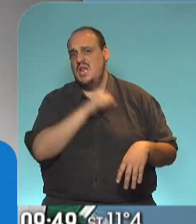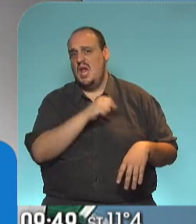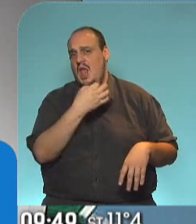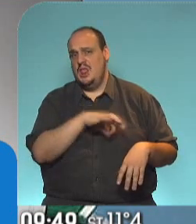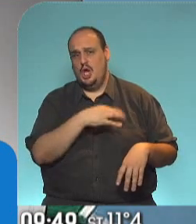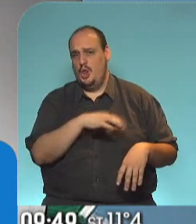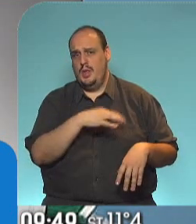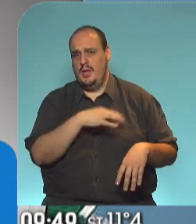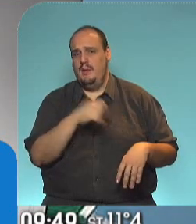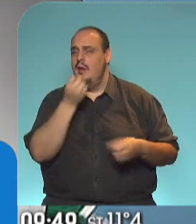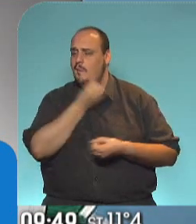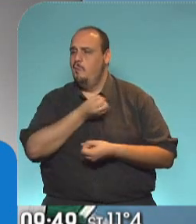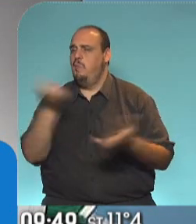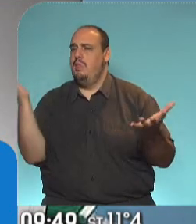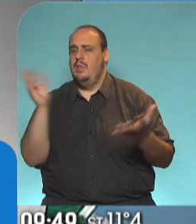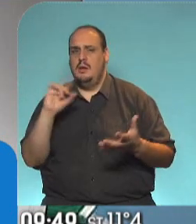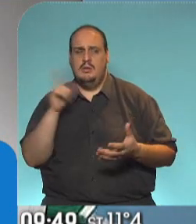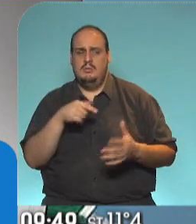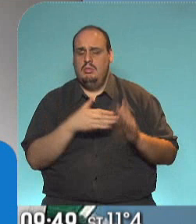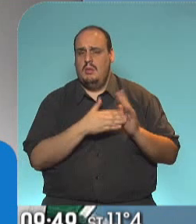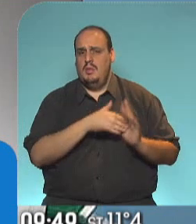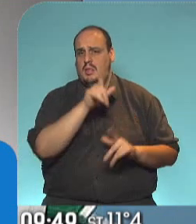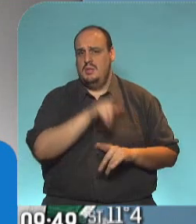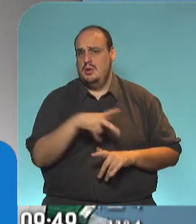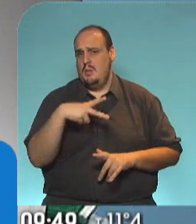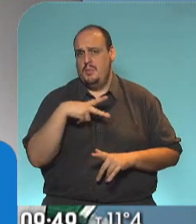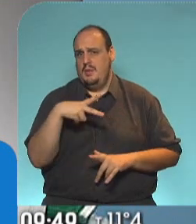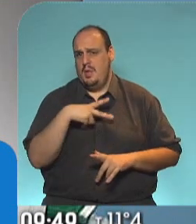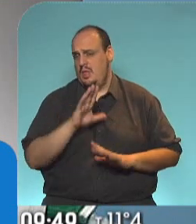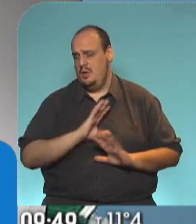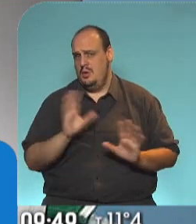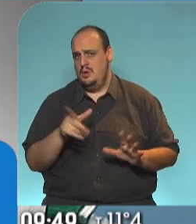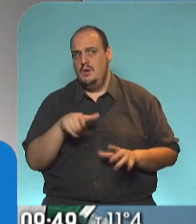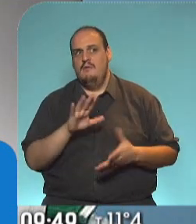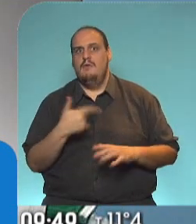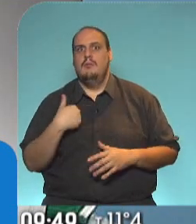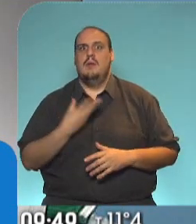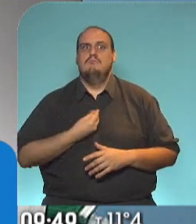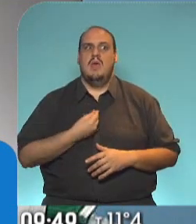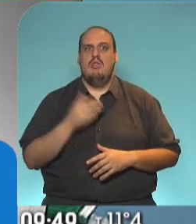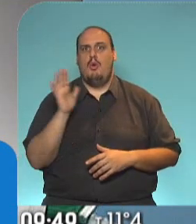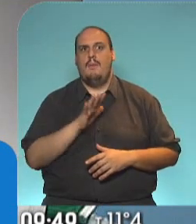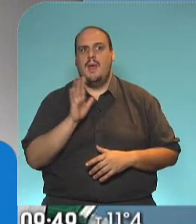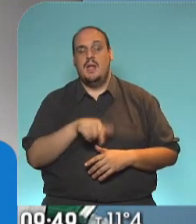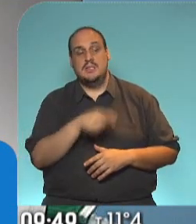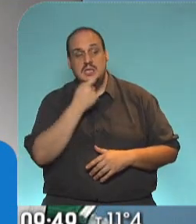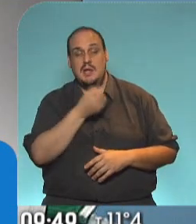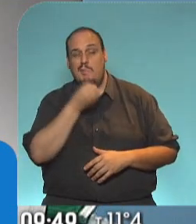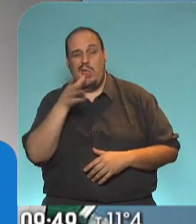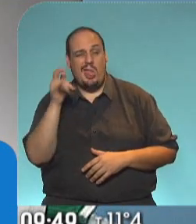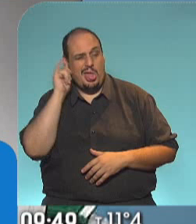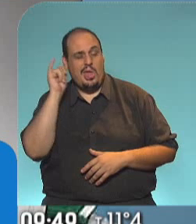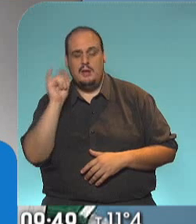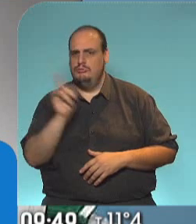la intimidad y no tiene que ser digamos una amenaza en los contextos donde se mueve es